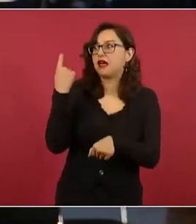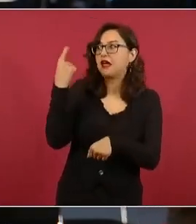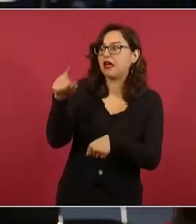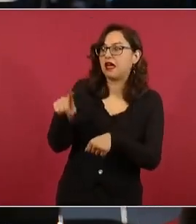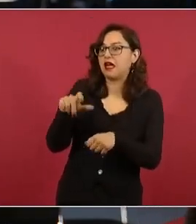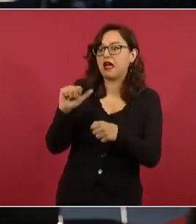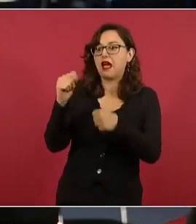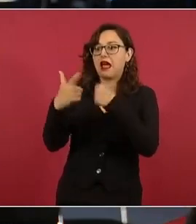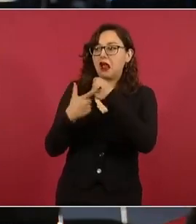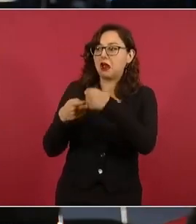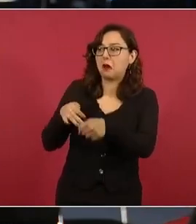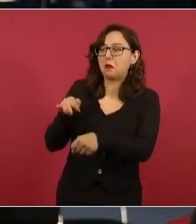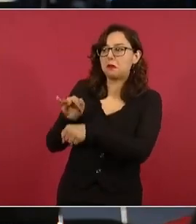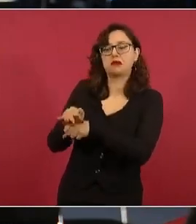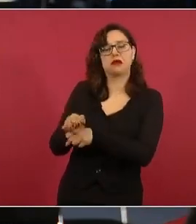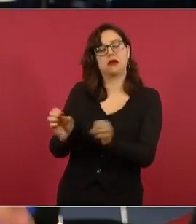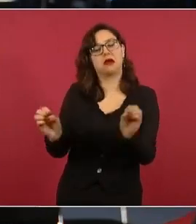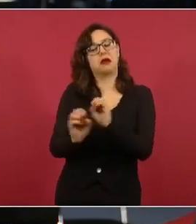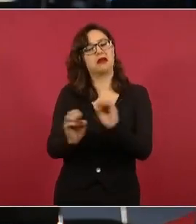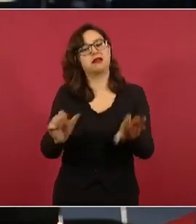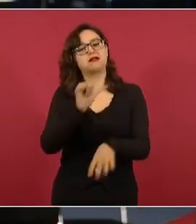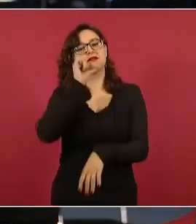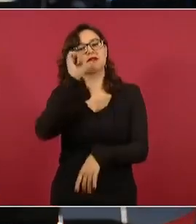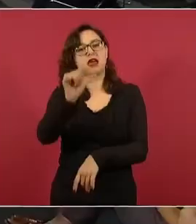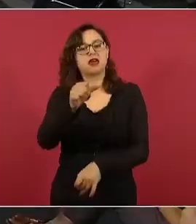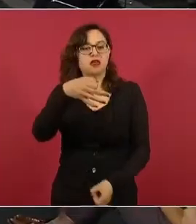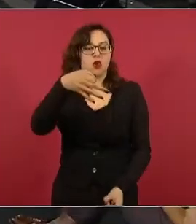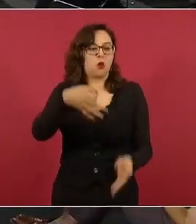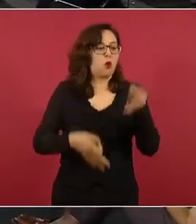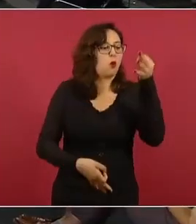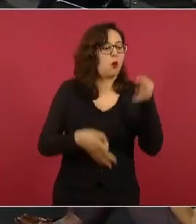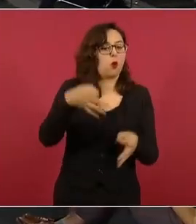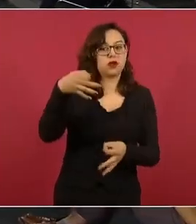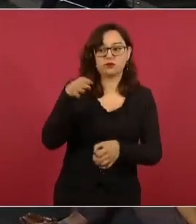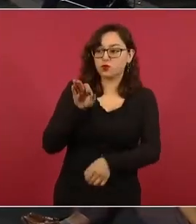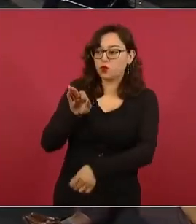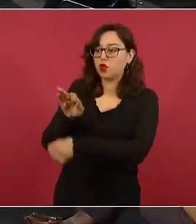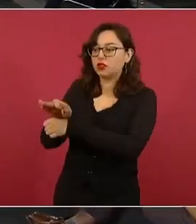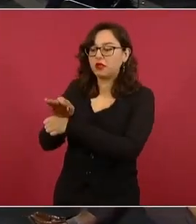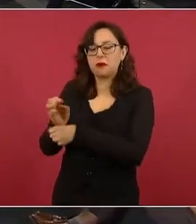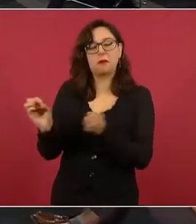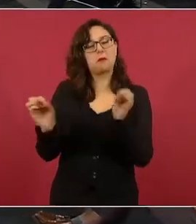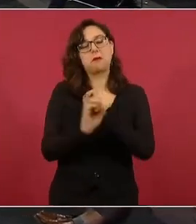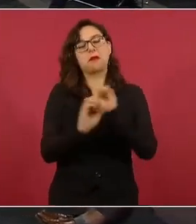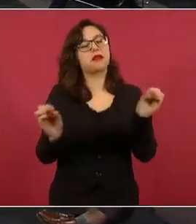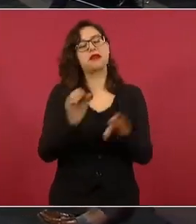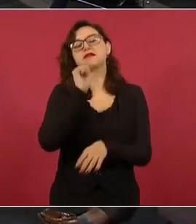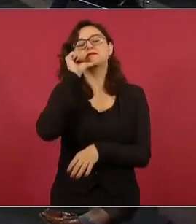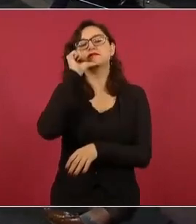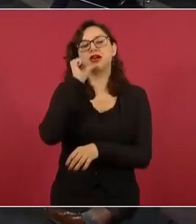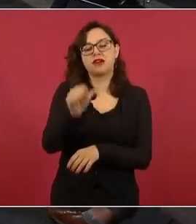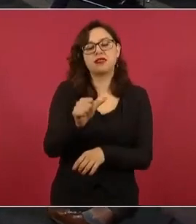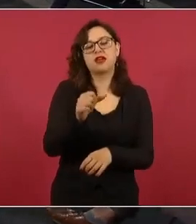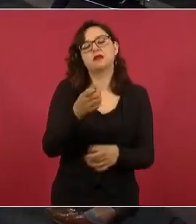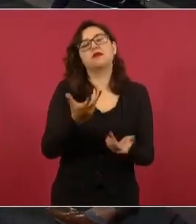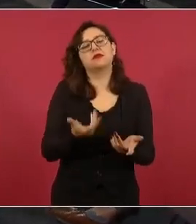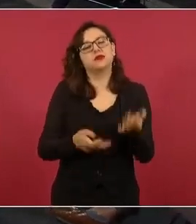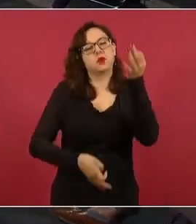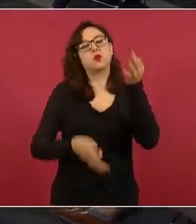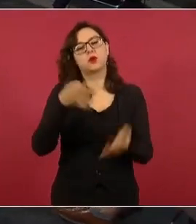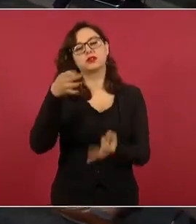no está los jueces. Bueno, los jueces sí están, pero por las demandas que han hecho